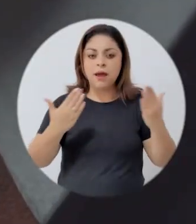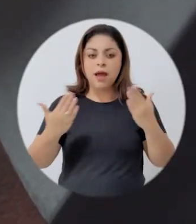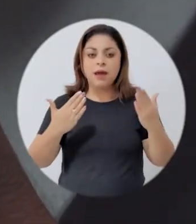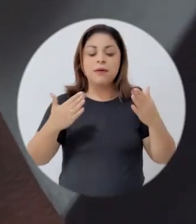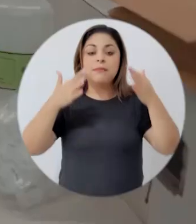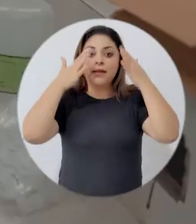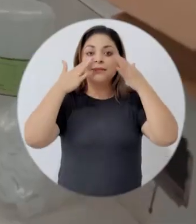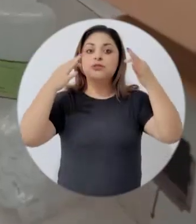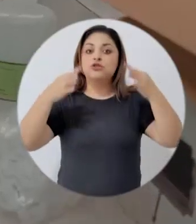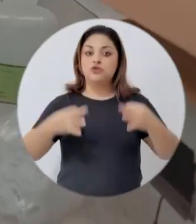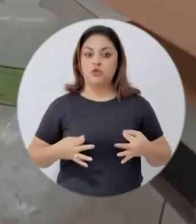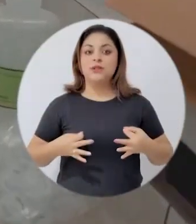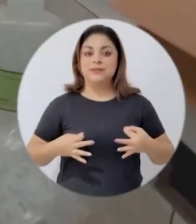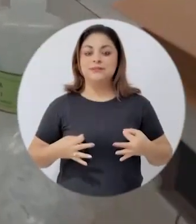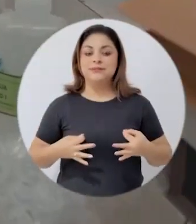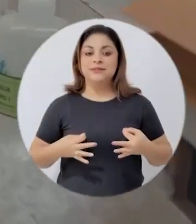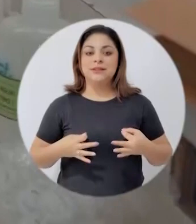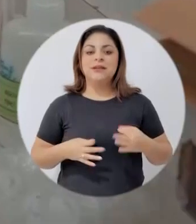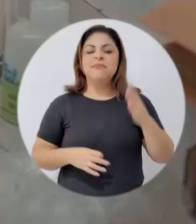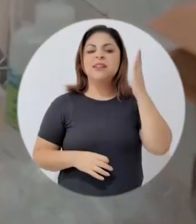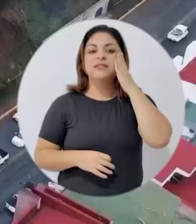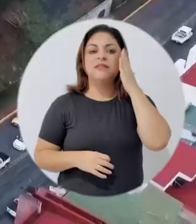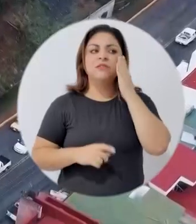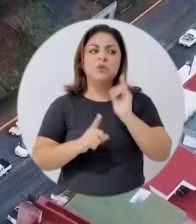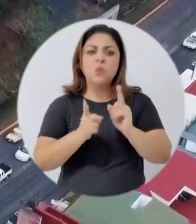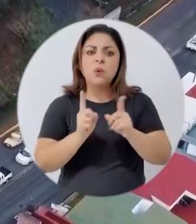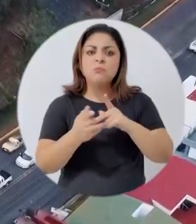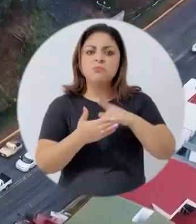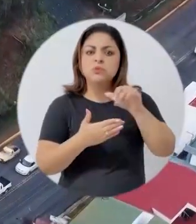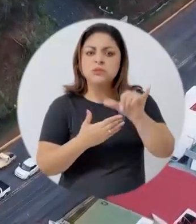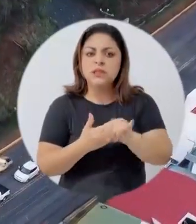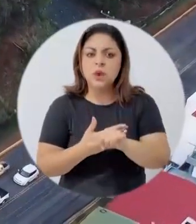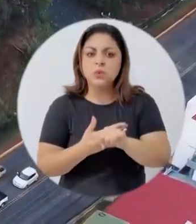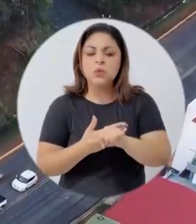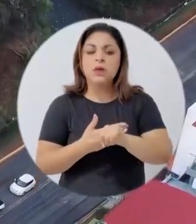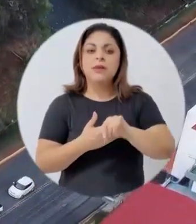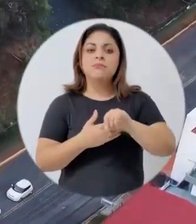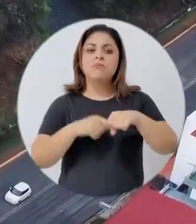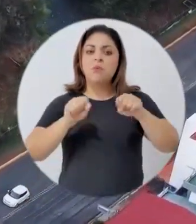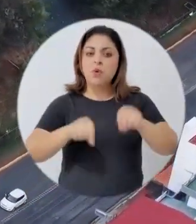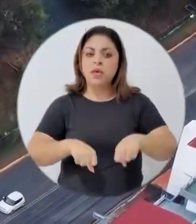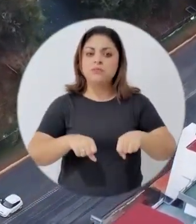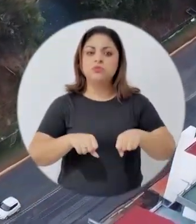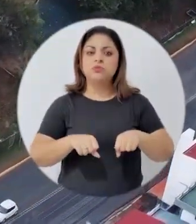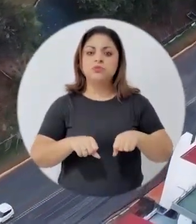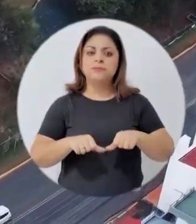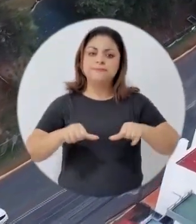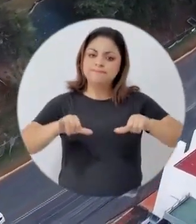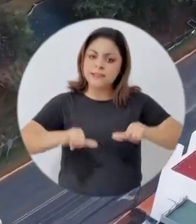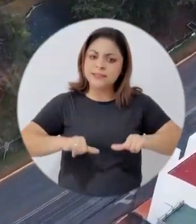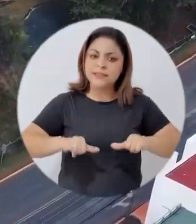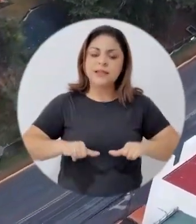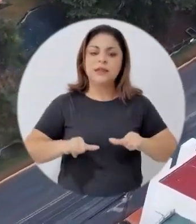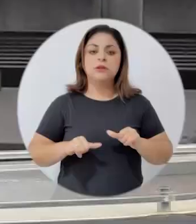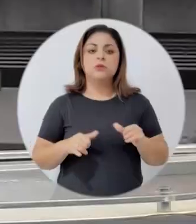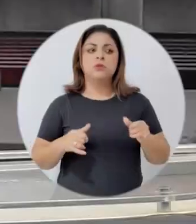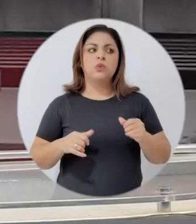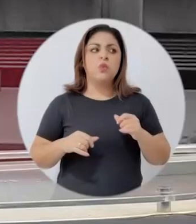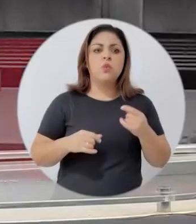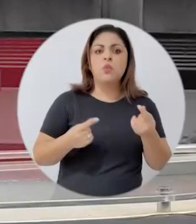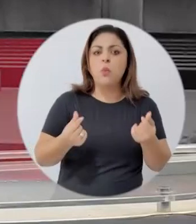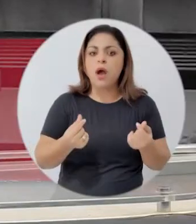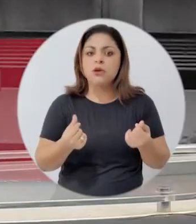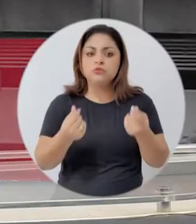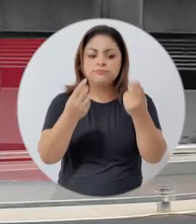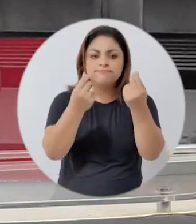y tomar decisiones a partir de esto, ¿verdad? ¿Cuáles proyectos podemos mantener? ¿Qué tantos recursos